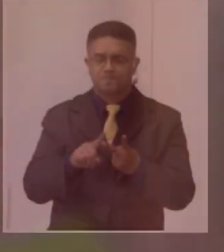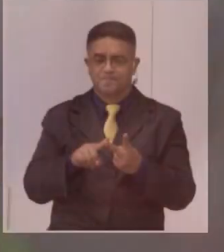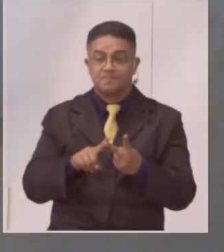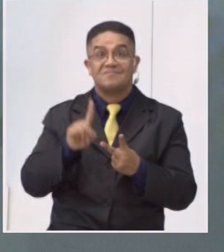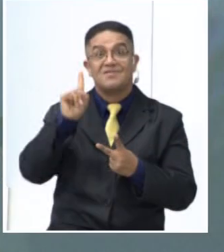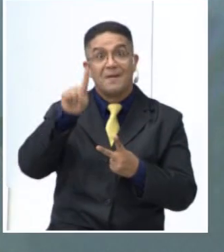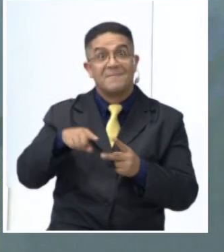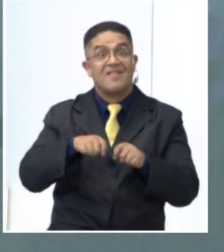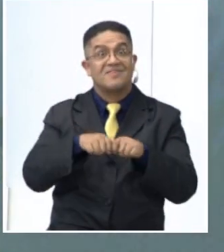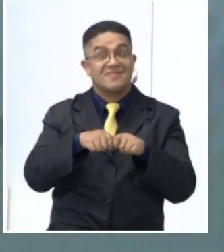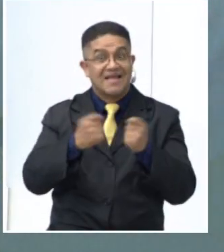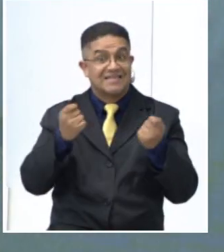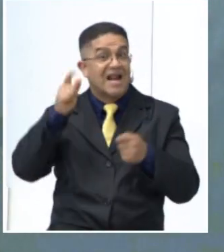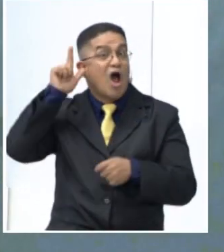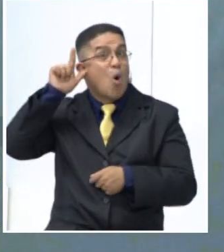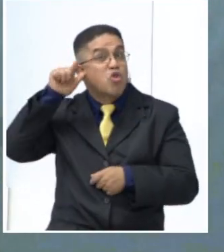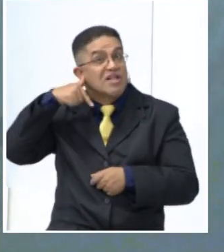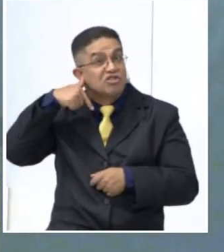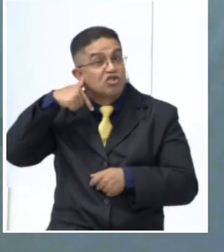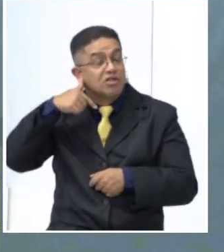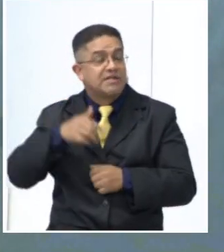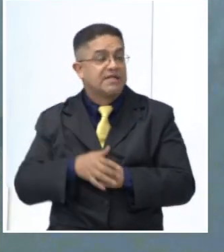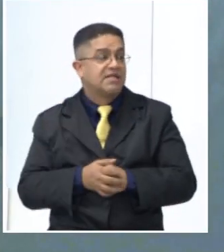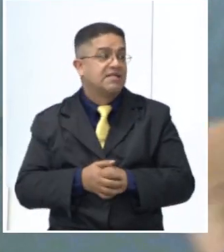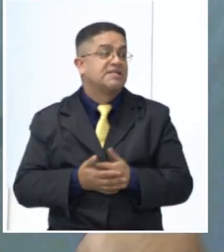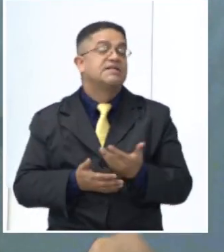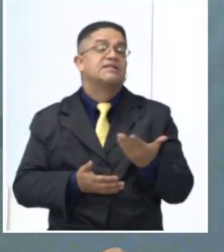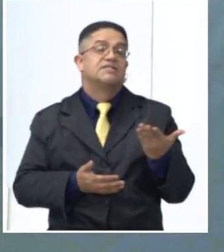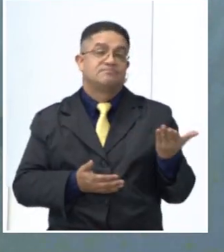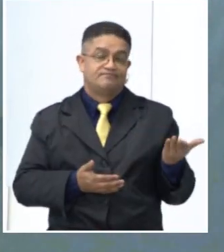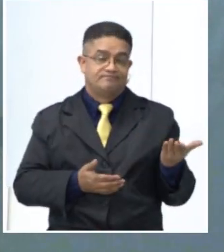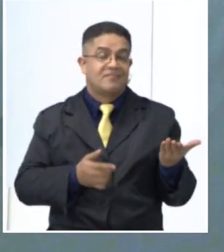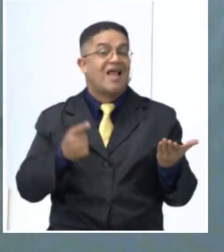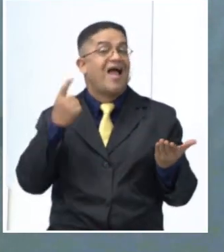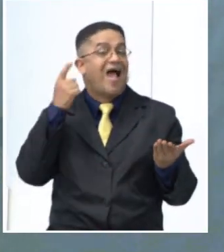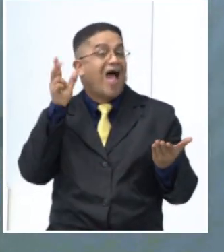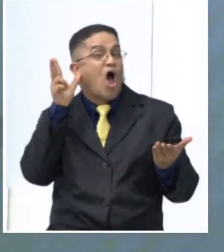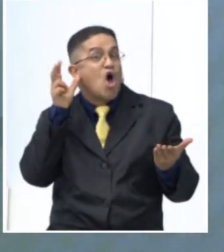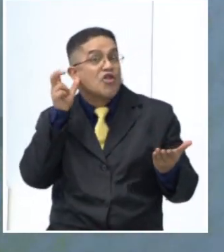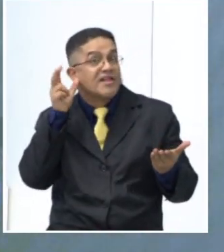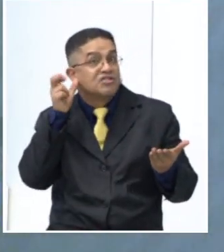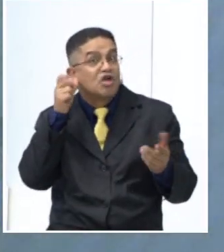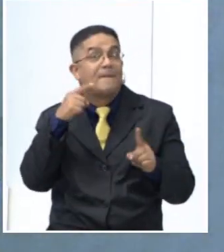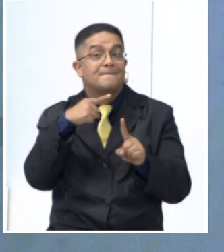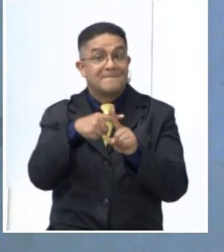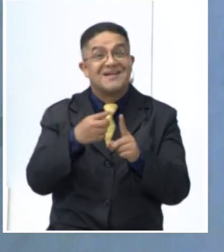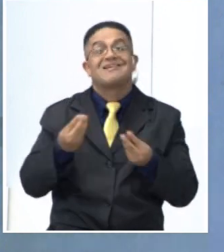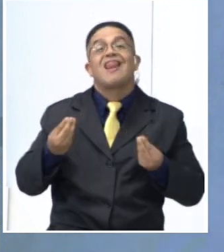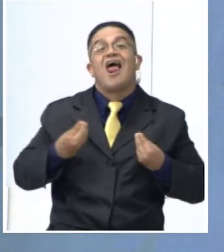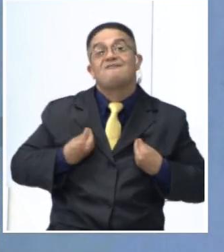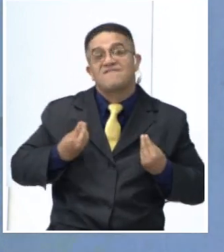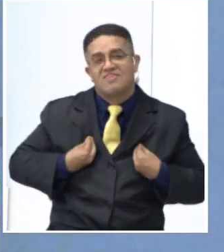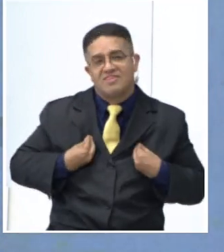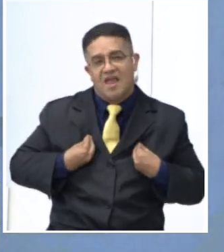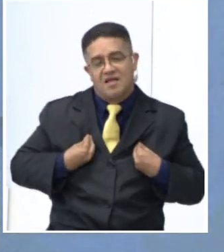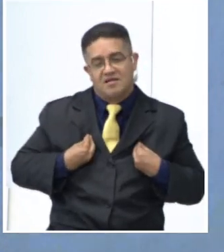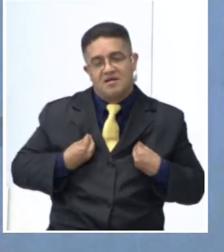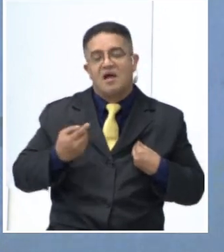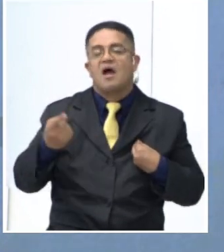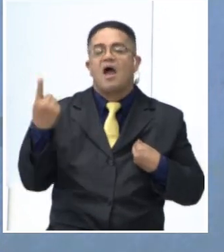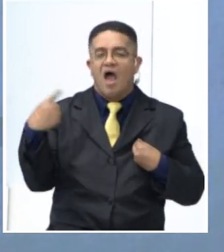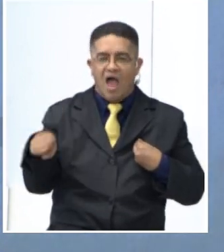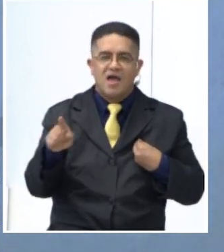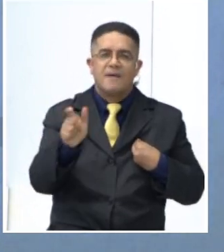comprometer incluso la audición del paciente, ¿no, doctor? Puede comprometer tanto la audición como la vida del paciente. Nosotros hemos tenido,